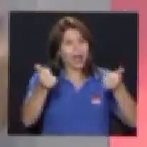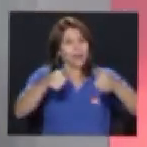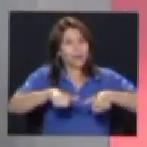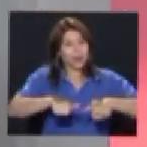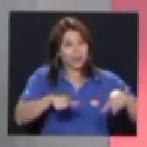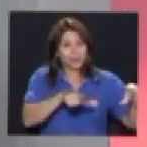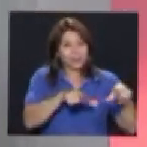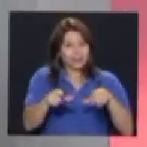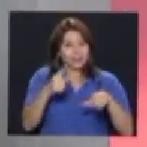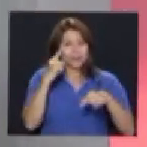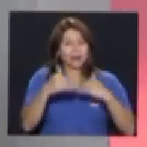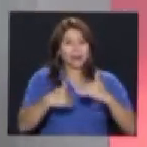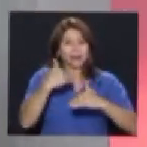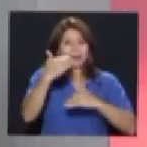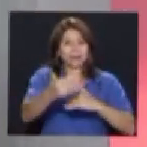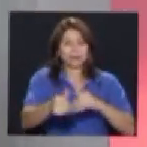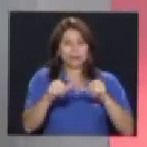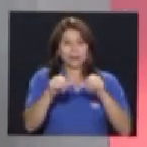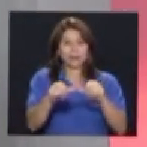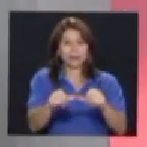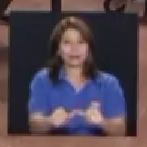listos para cuando el canal nos invite a regresar.